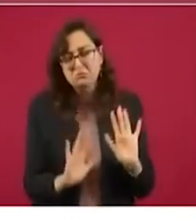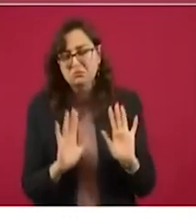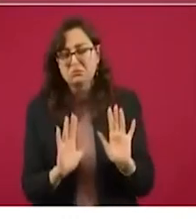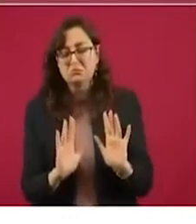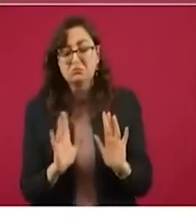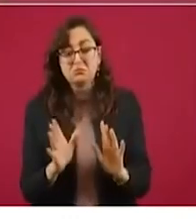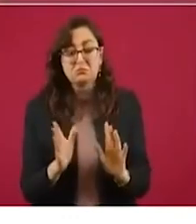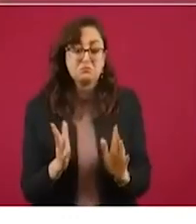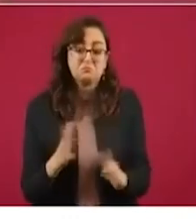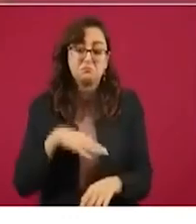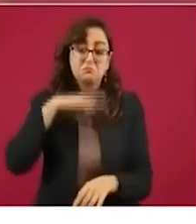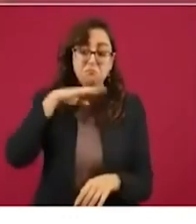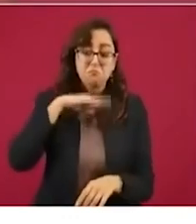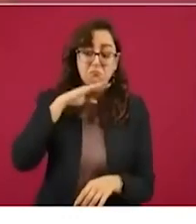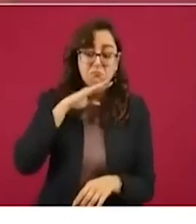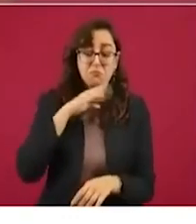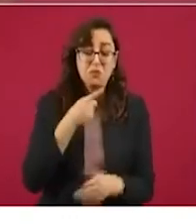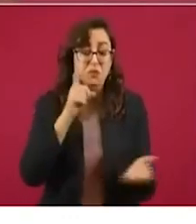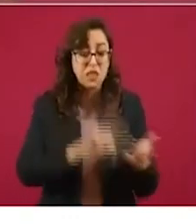o